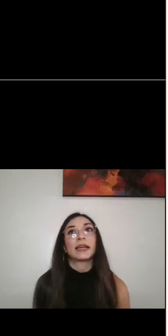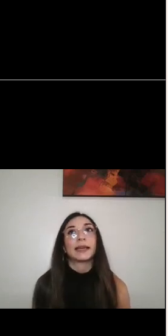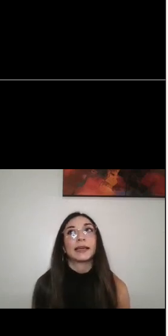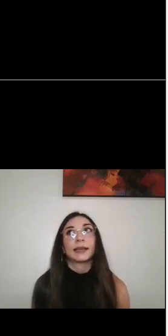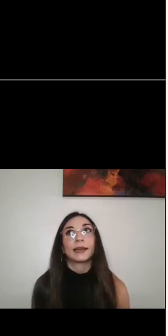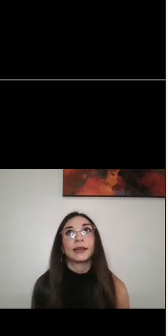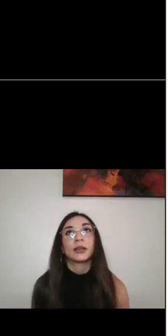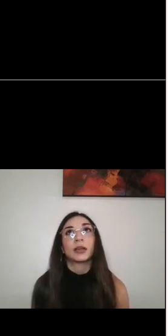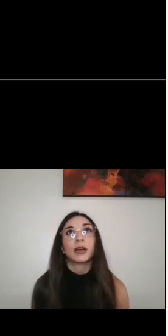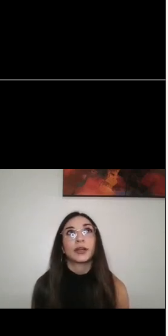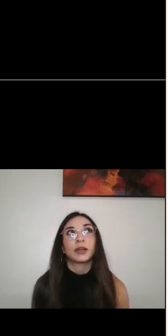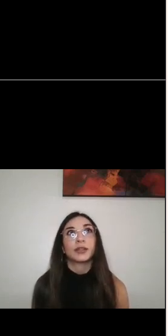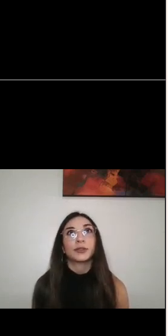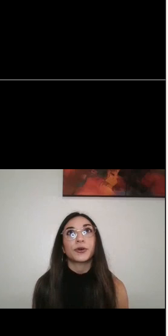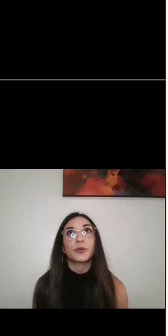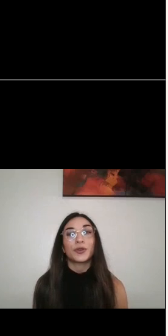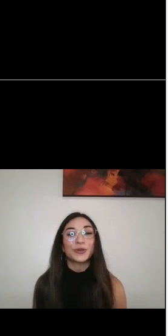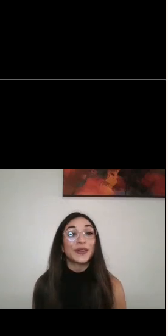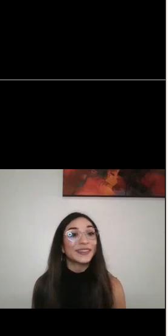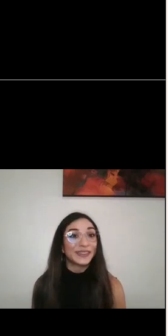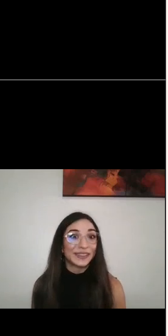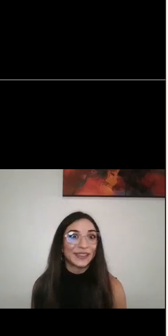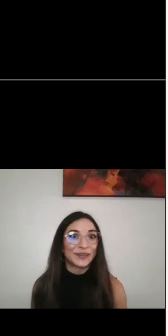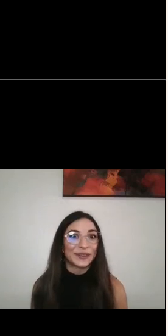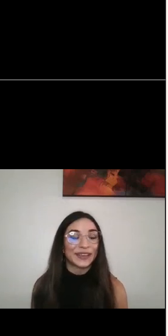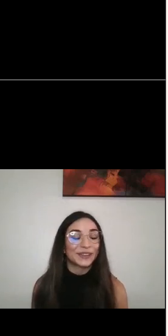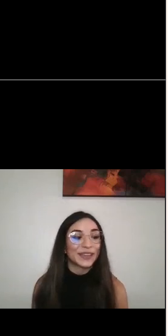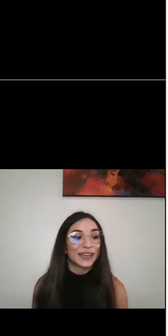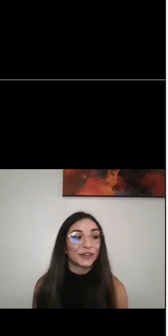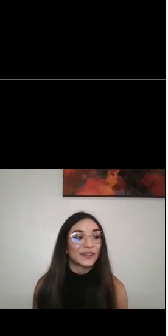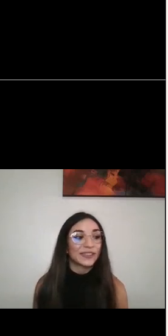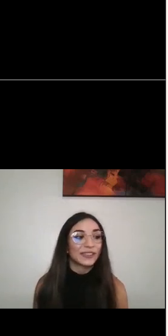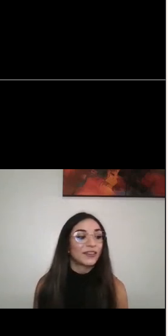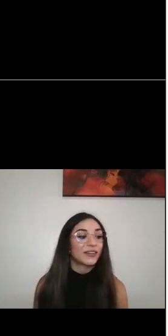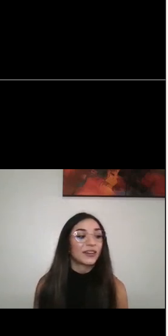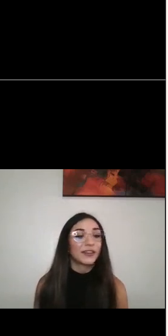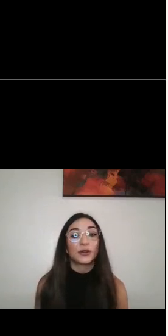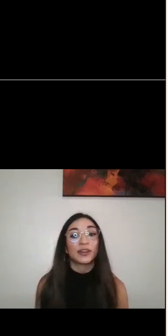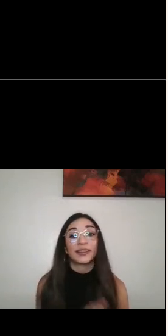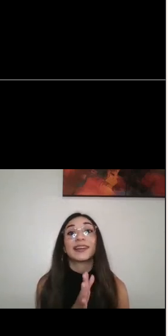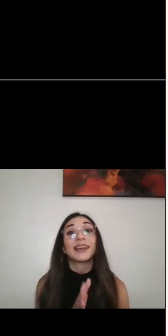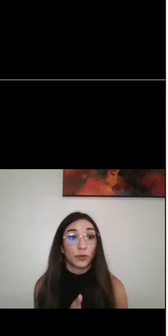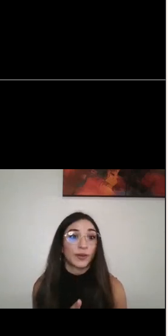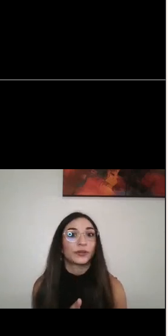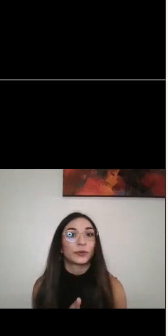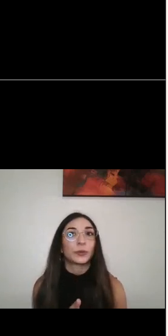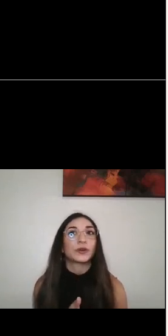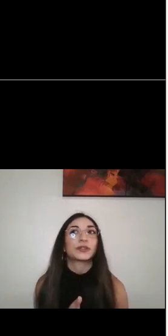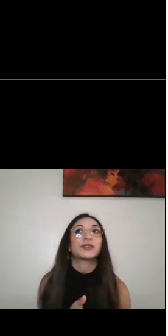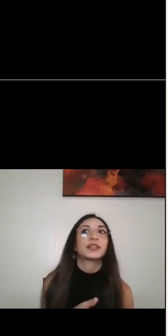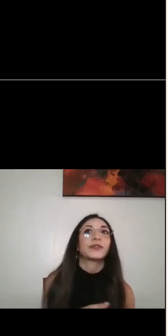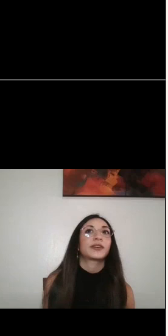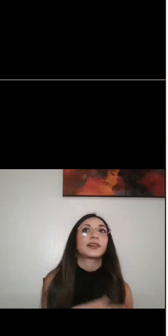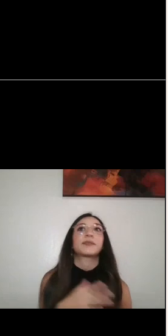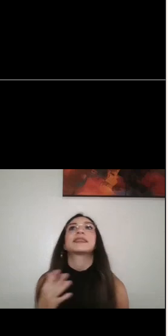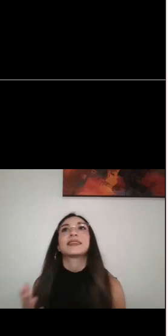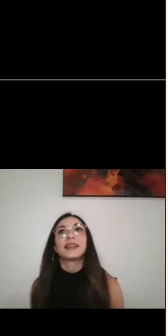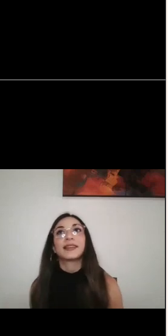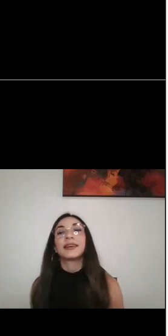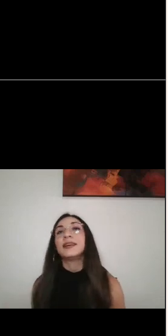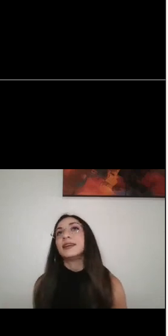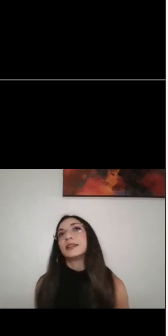Sí, a ver, esto es como cuando uno va al dentista, ¿verdad? O sea, le revisan y le van a ver lo que tiene en el momento, pero eso no significa que